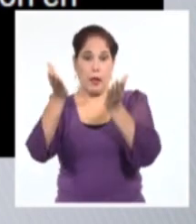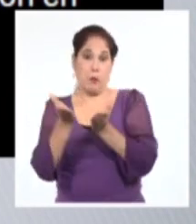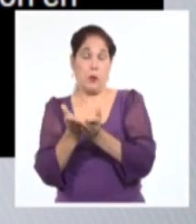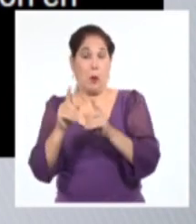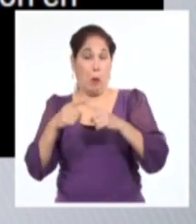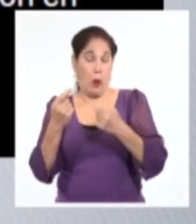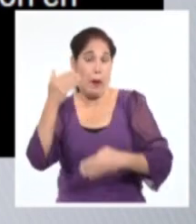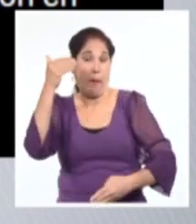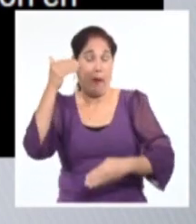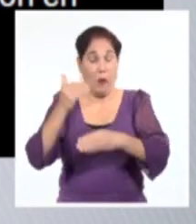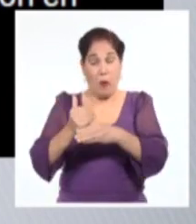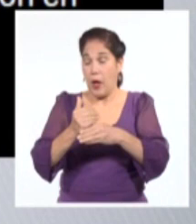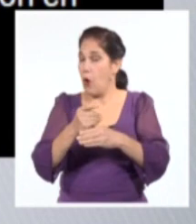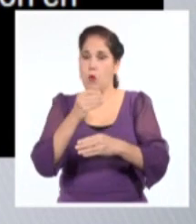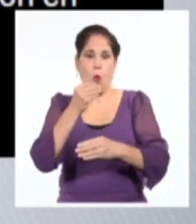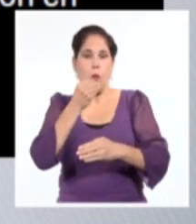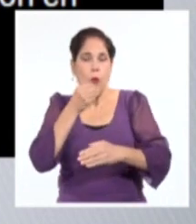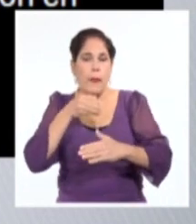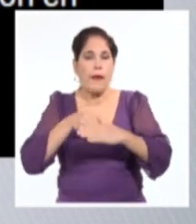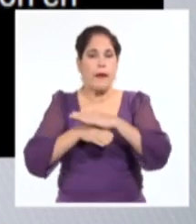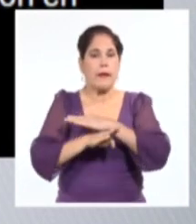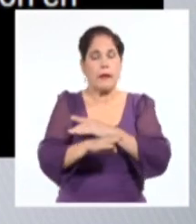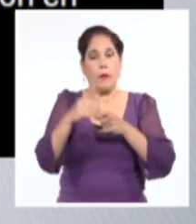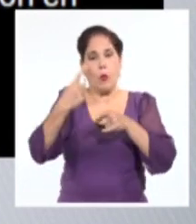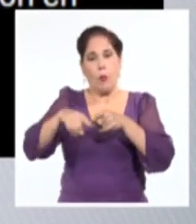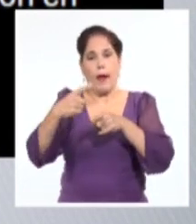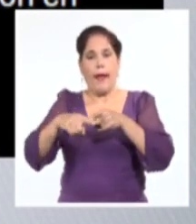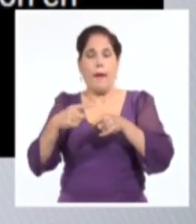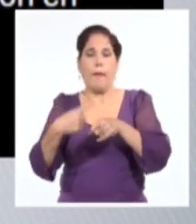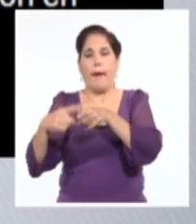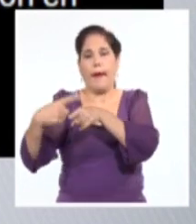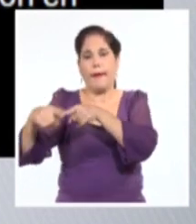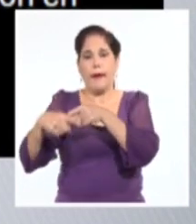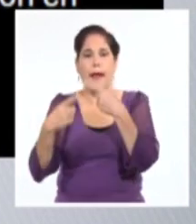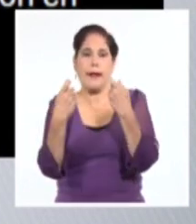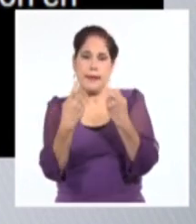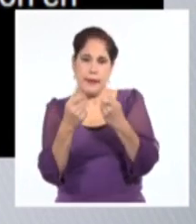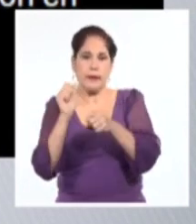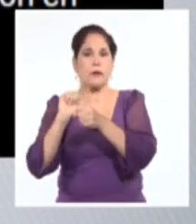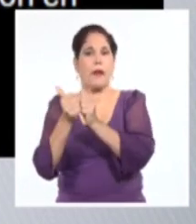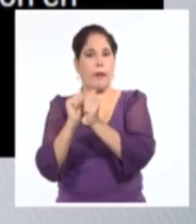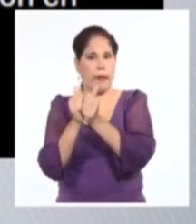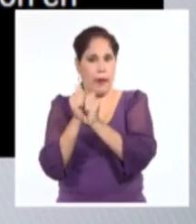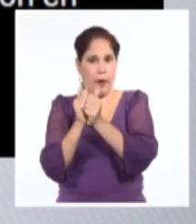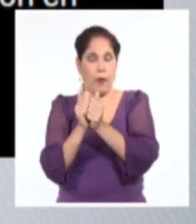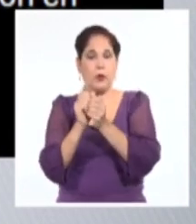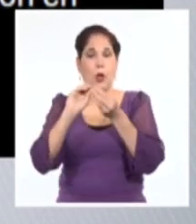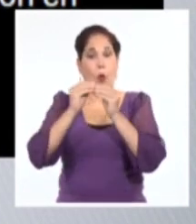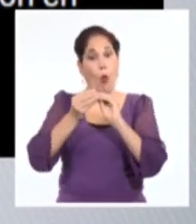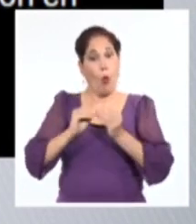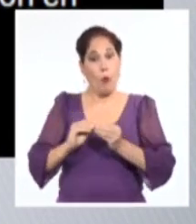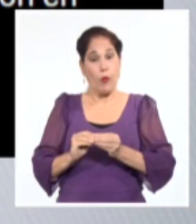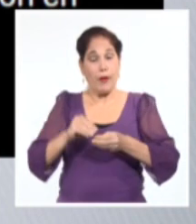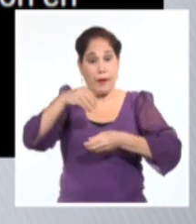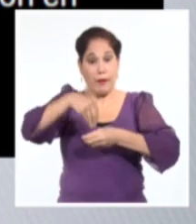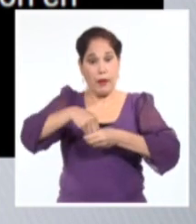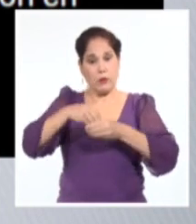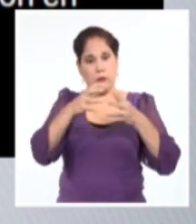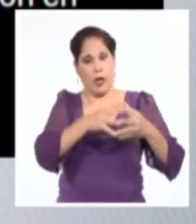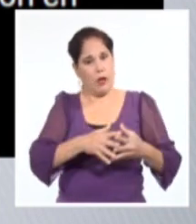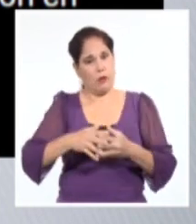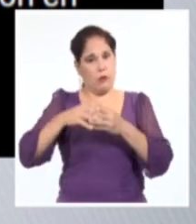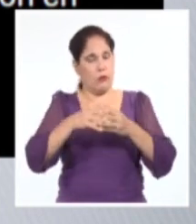el bloqueo les impide el acceso a implementos y equipamiento deportivos con componentes estadounidenses